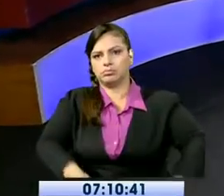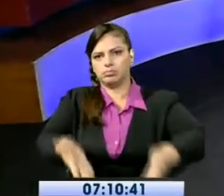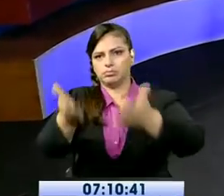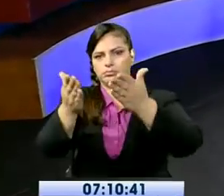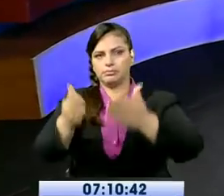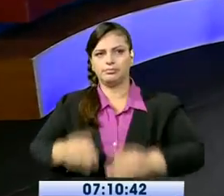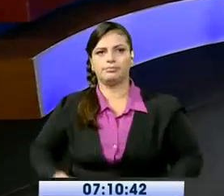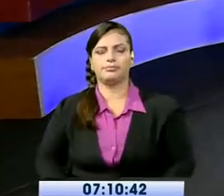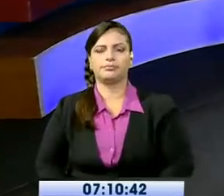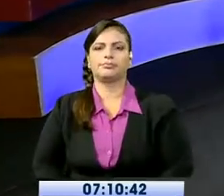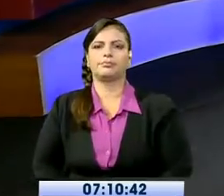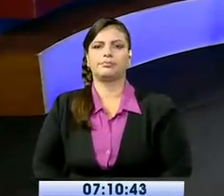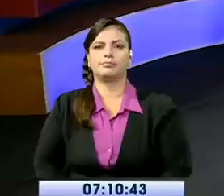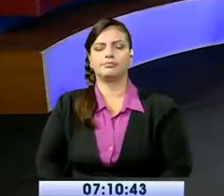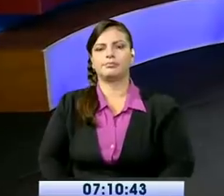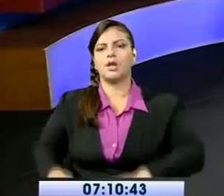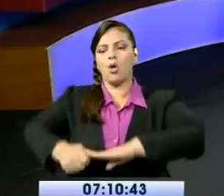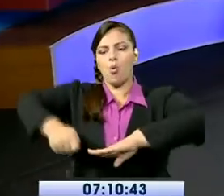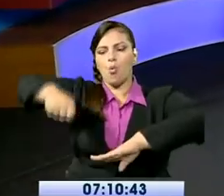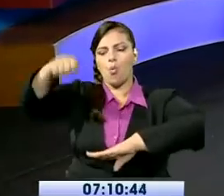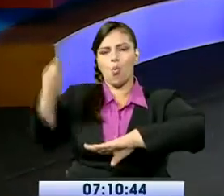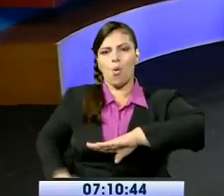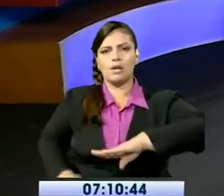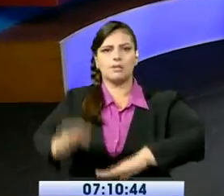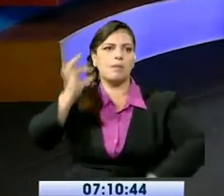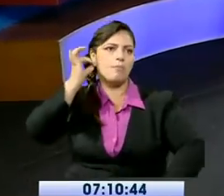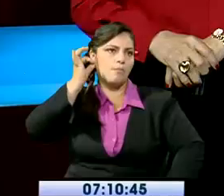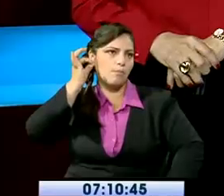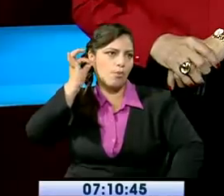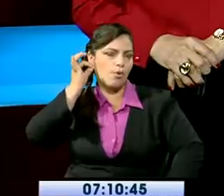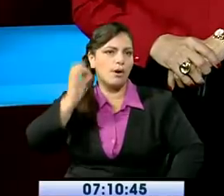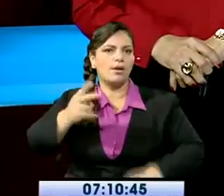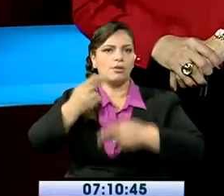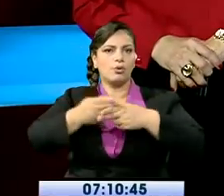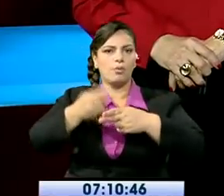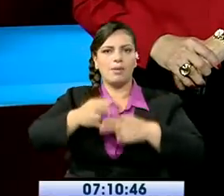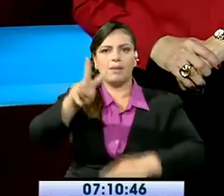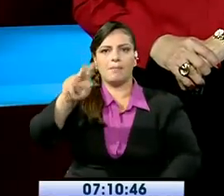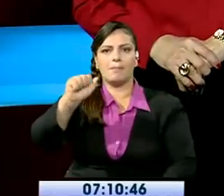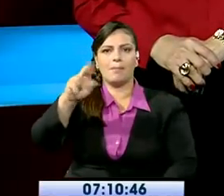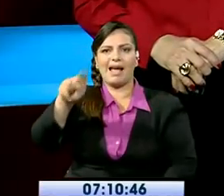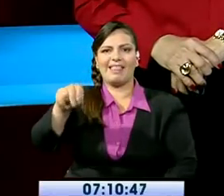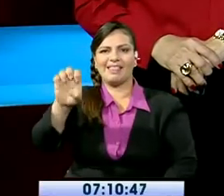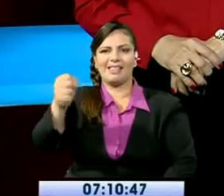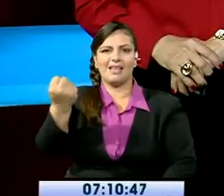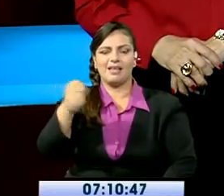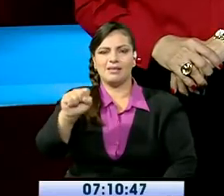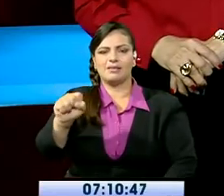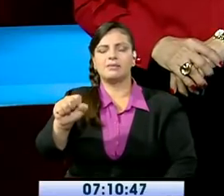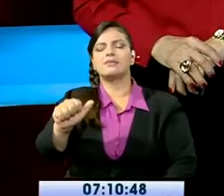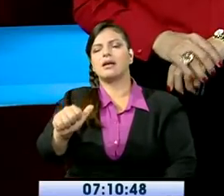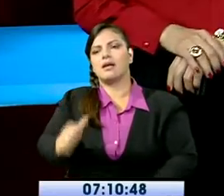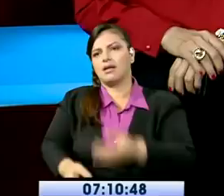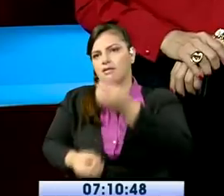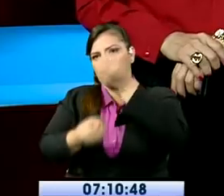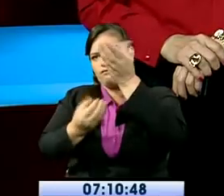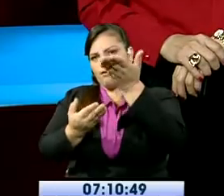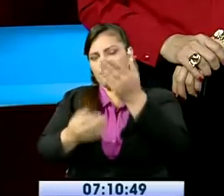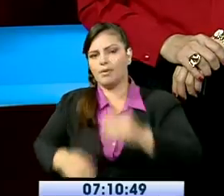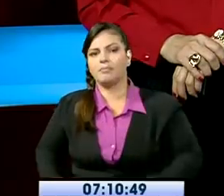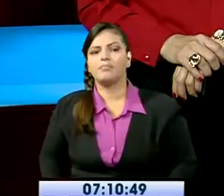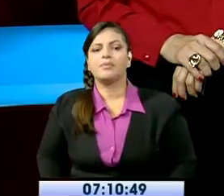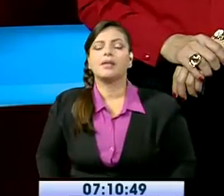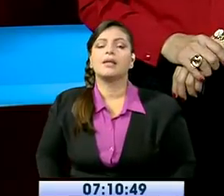Y la jueza Vanessa Wolf resolvió dejar sin efecto las medidas cautelares impuestas para la paralización